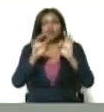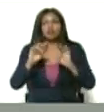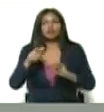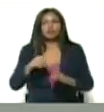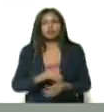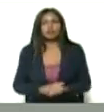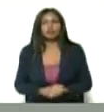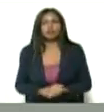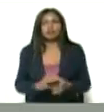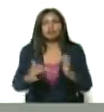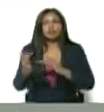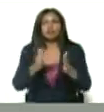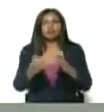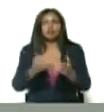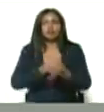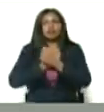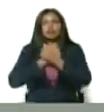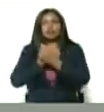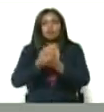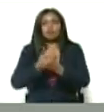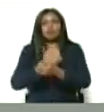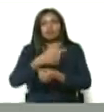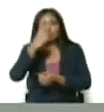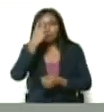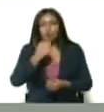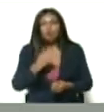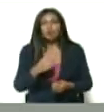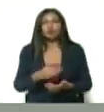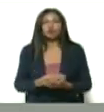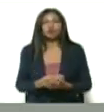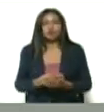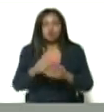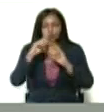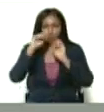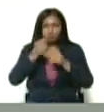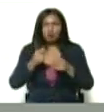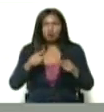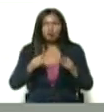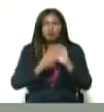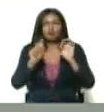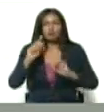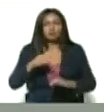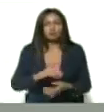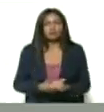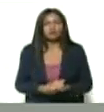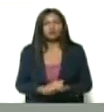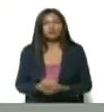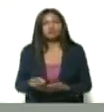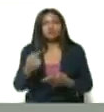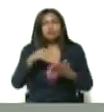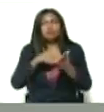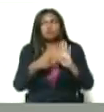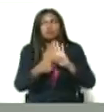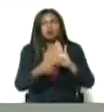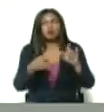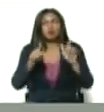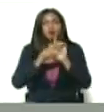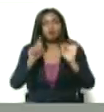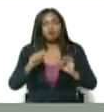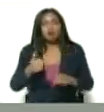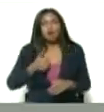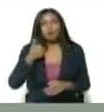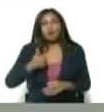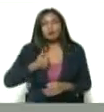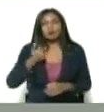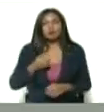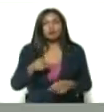Cristo del amor, el humano, el de los pobres. Lo recomiendo, y ahí está el link, usted se puede meter y aprovechar